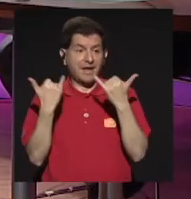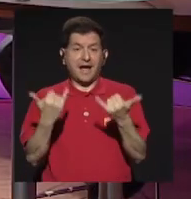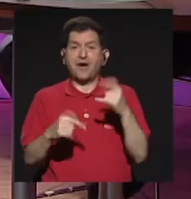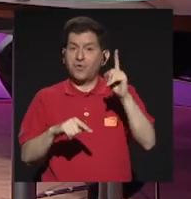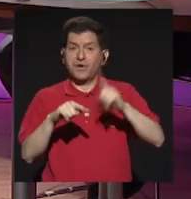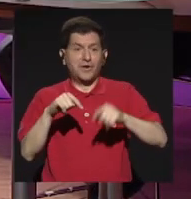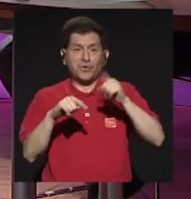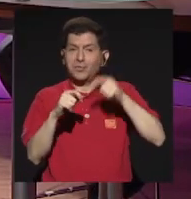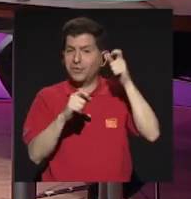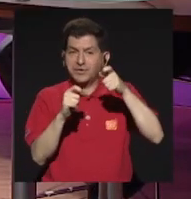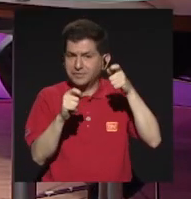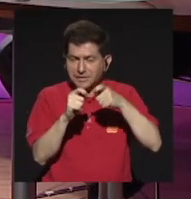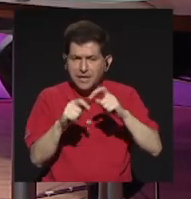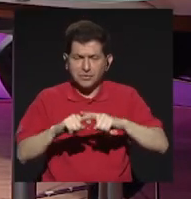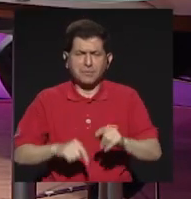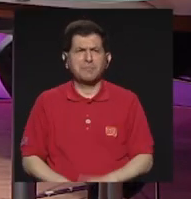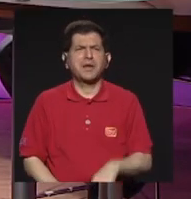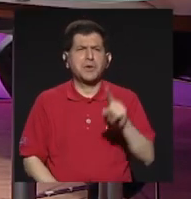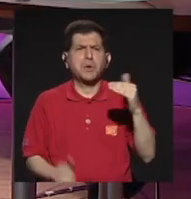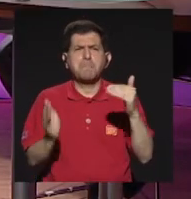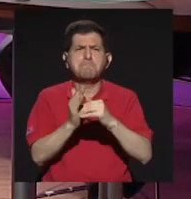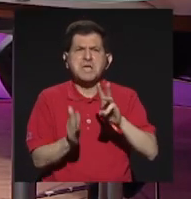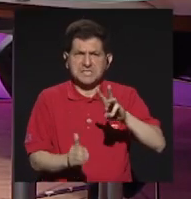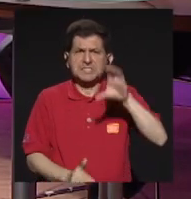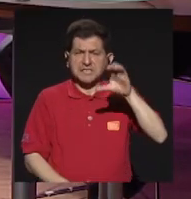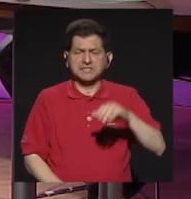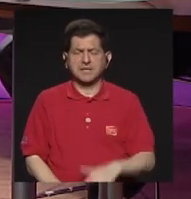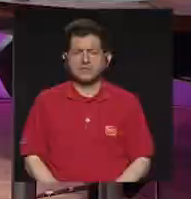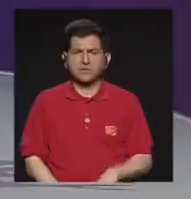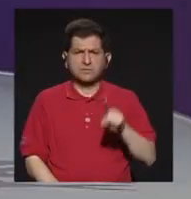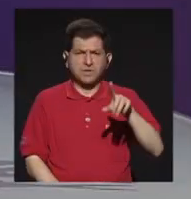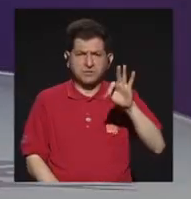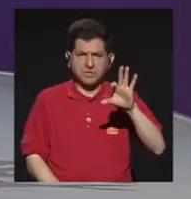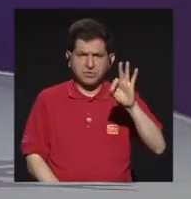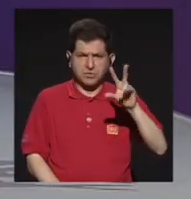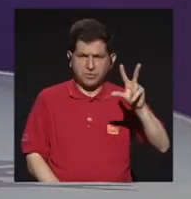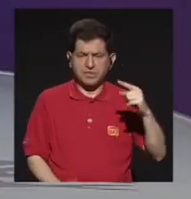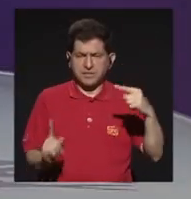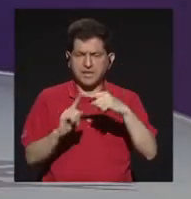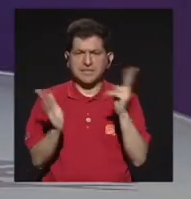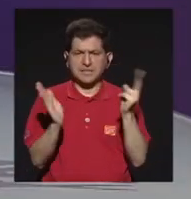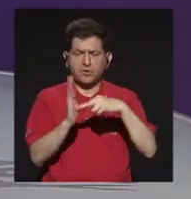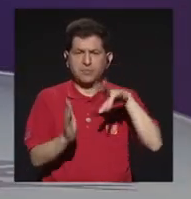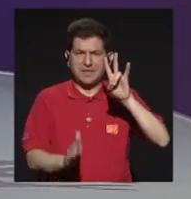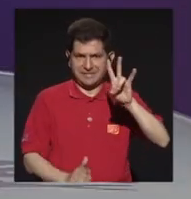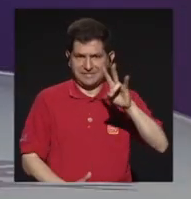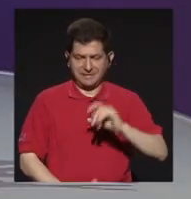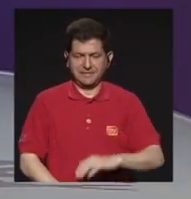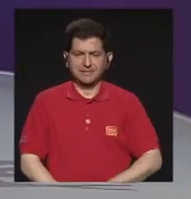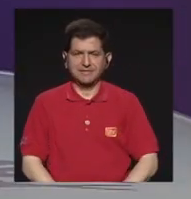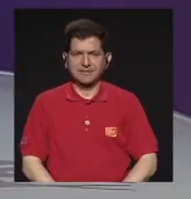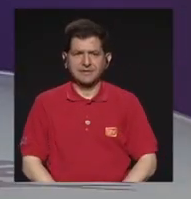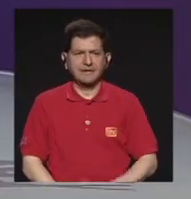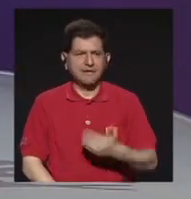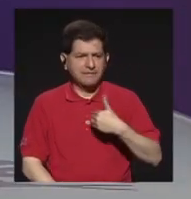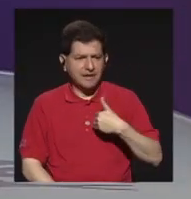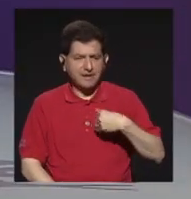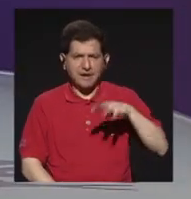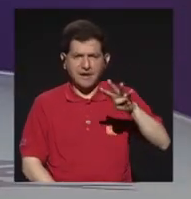pero si son 1600 y puedo decir que de 1993 al año 2007 había